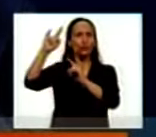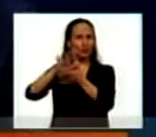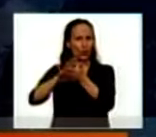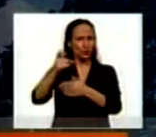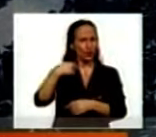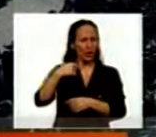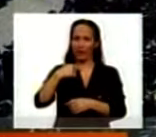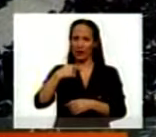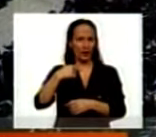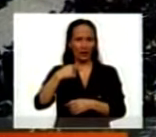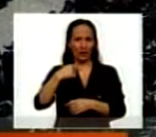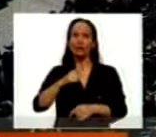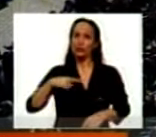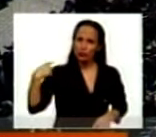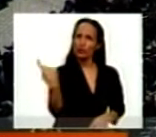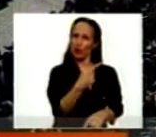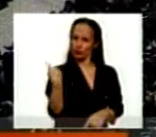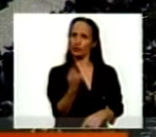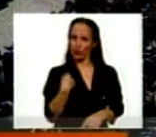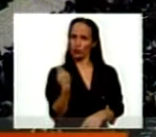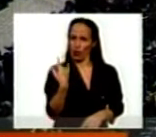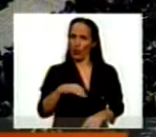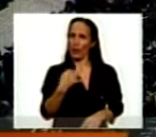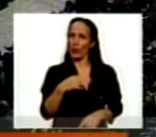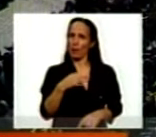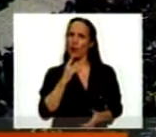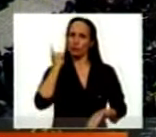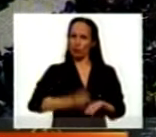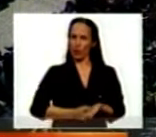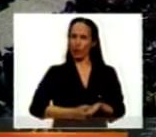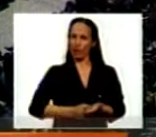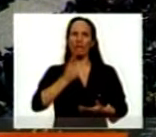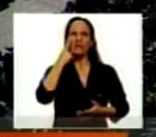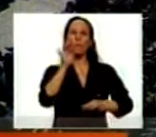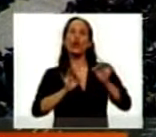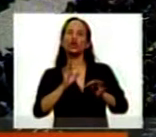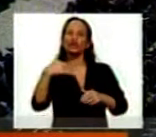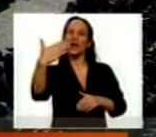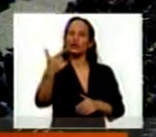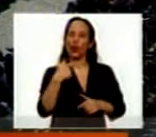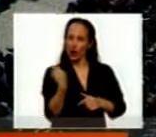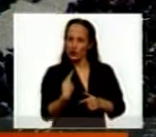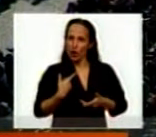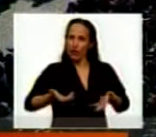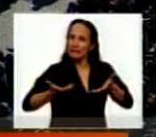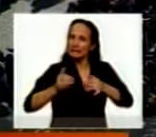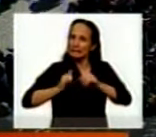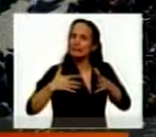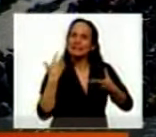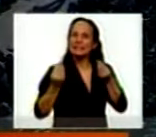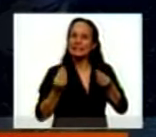Somos nosotros los que tenemos que elegir nuestros proyectos, impulsarlos,